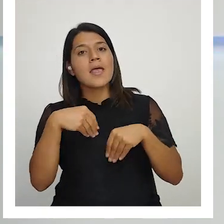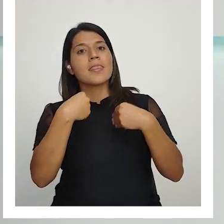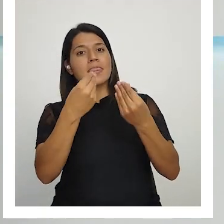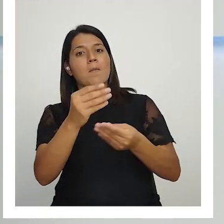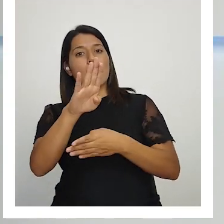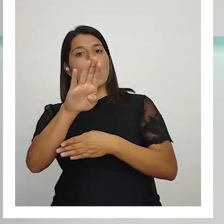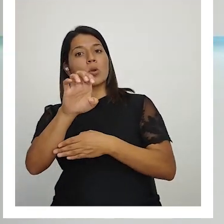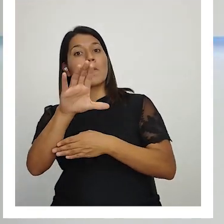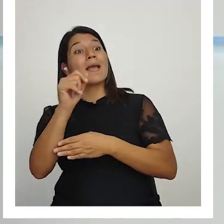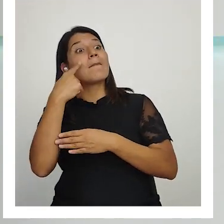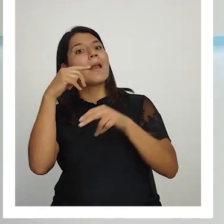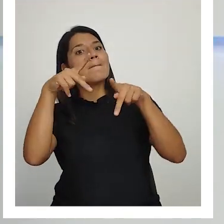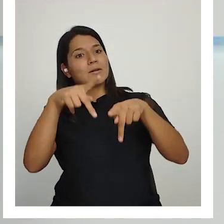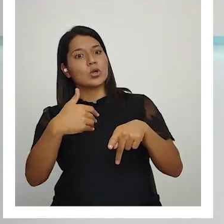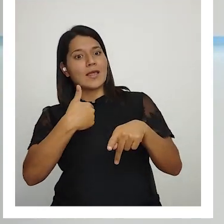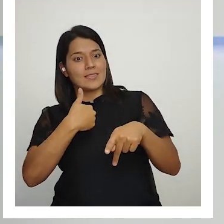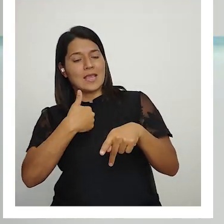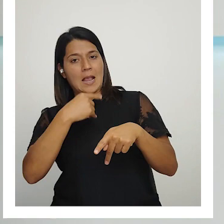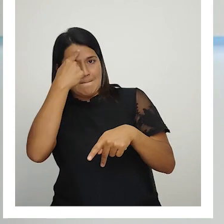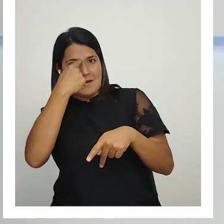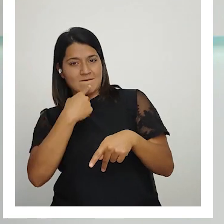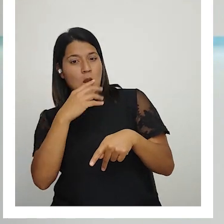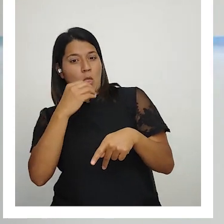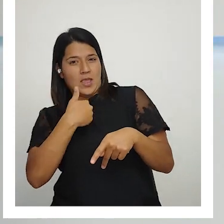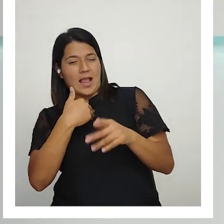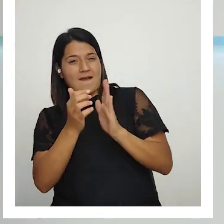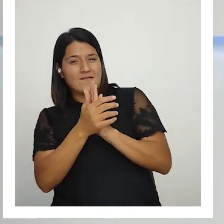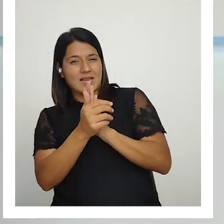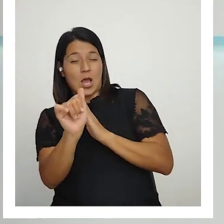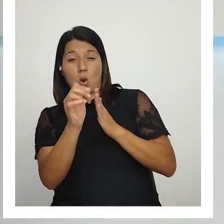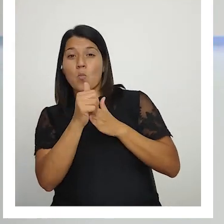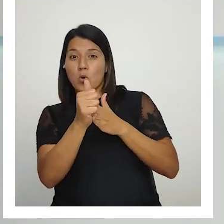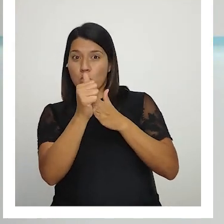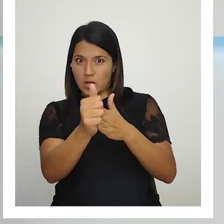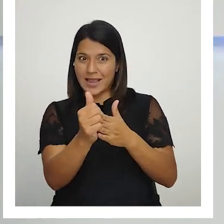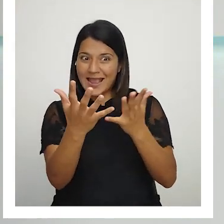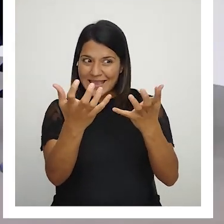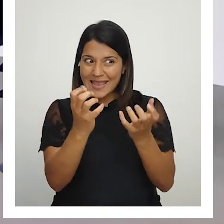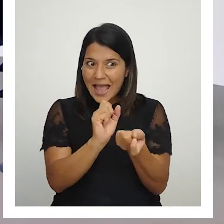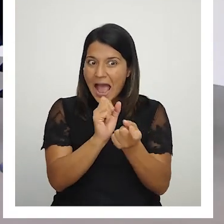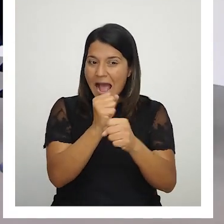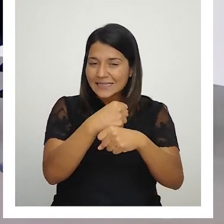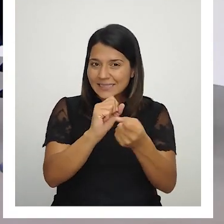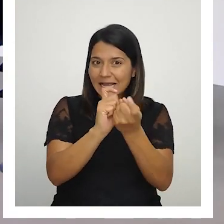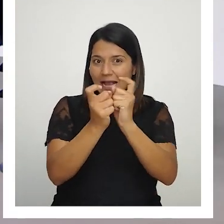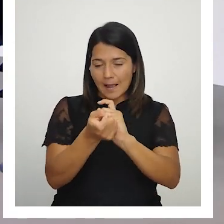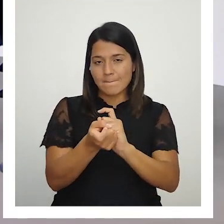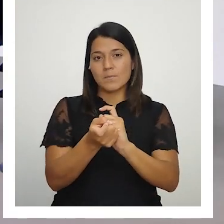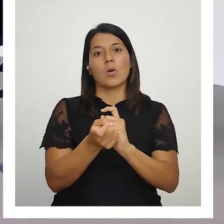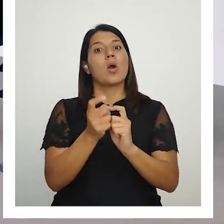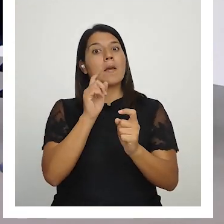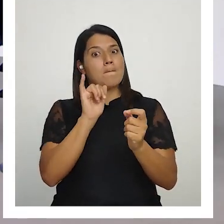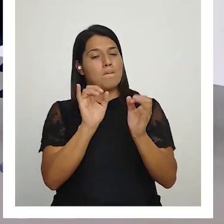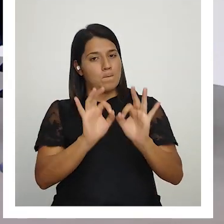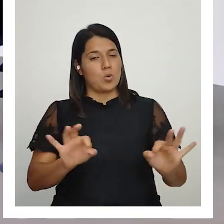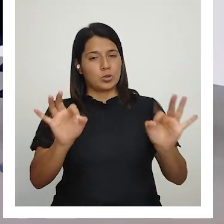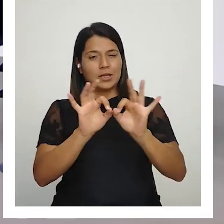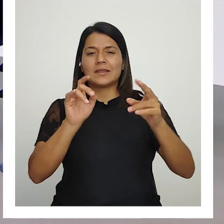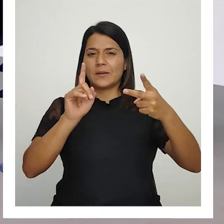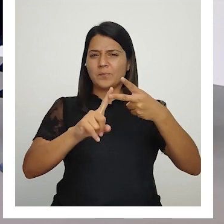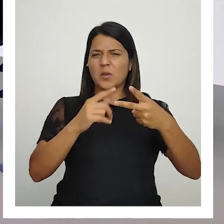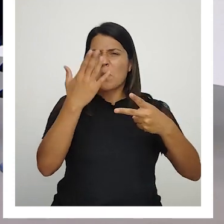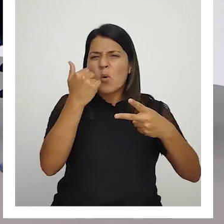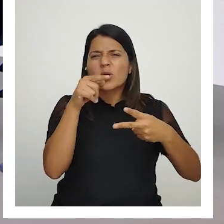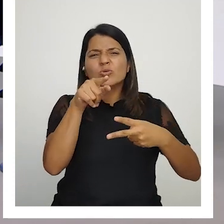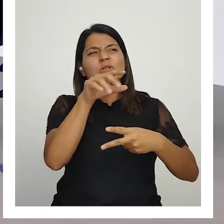transformación social, eso es muy importante. Posteriormente, ¿por qué el Reino Unido? Es decir, ¿qué encontraron en ese programa en específico